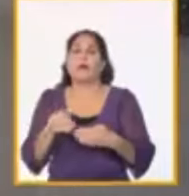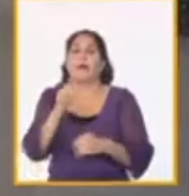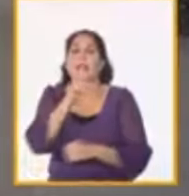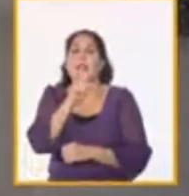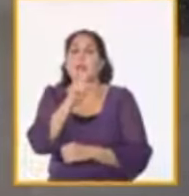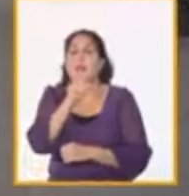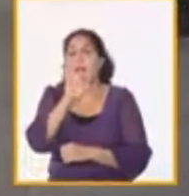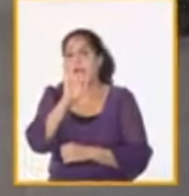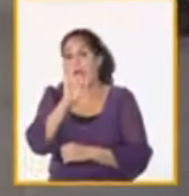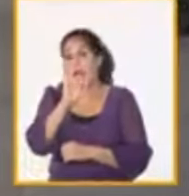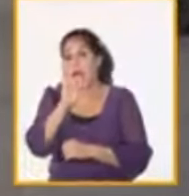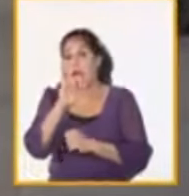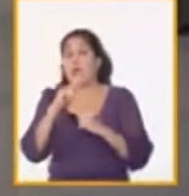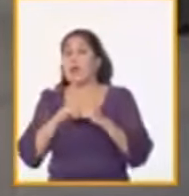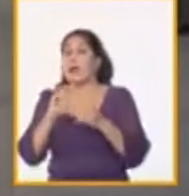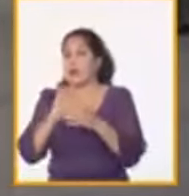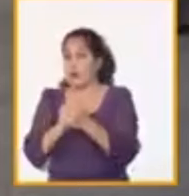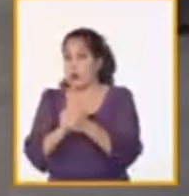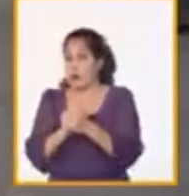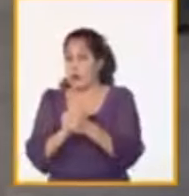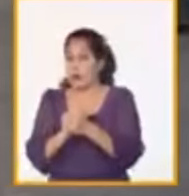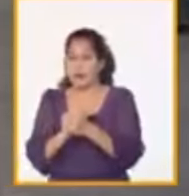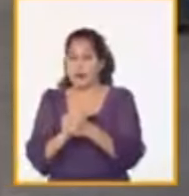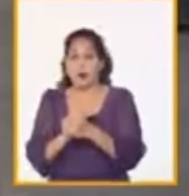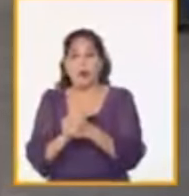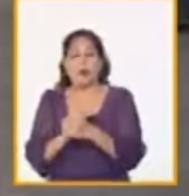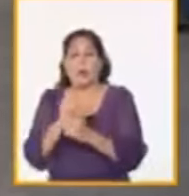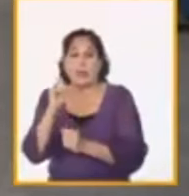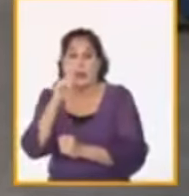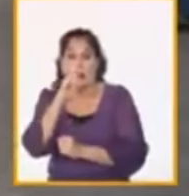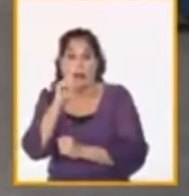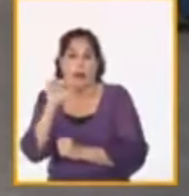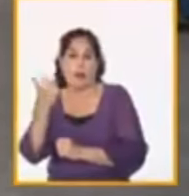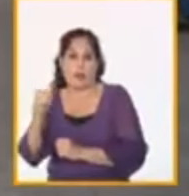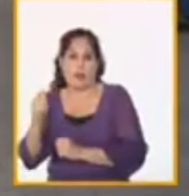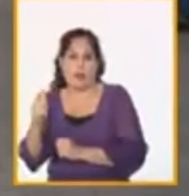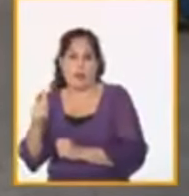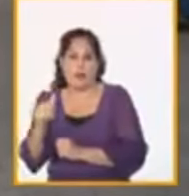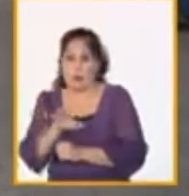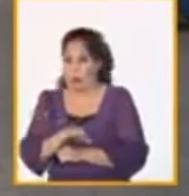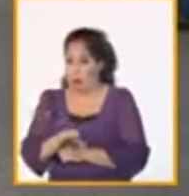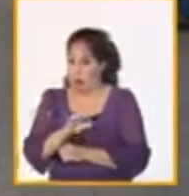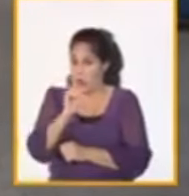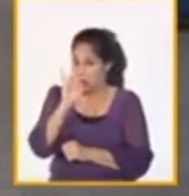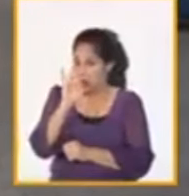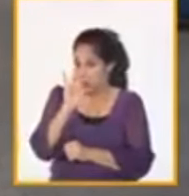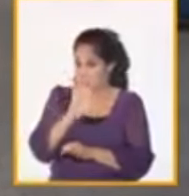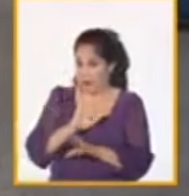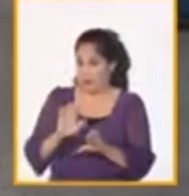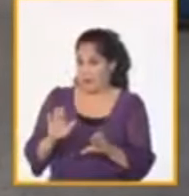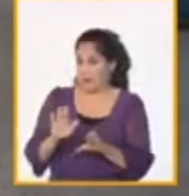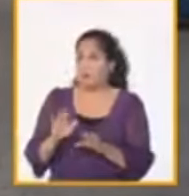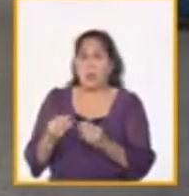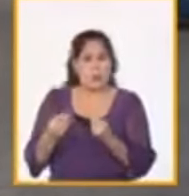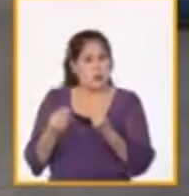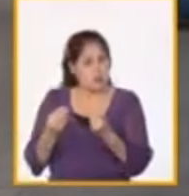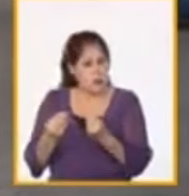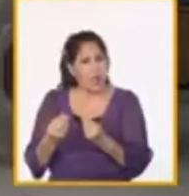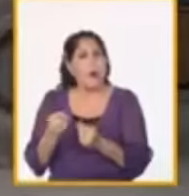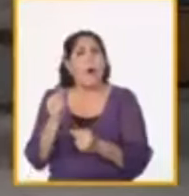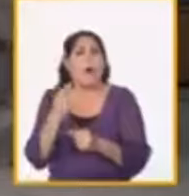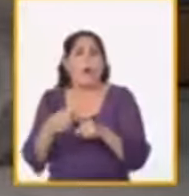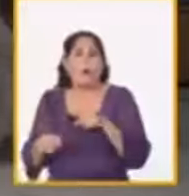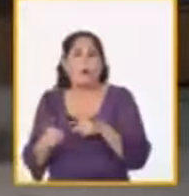7 de los 10 kilómetros de tuberías que requiere la obra. A la vez son entregados pedidos